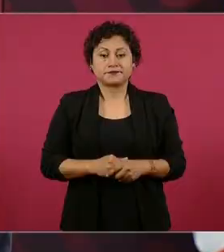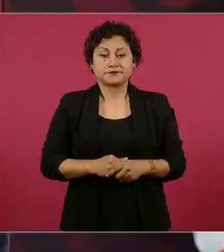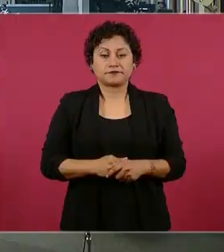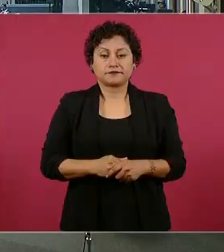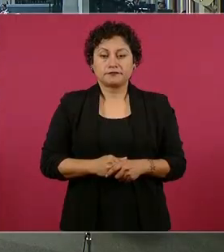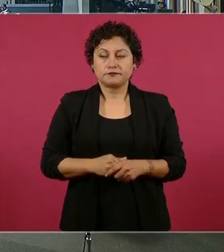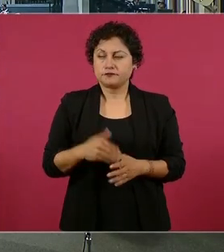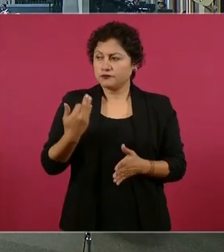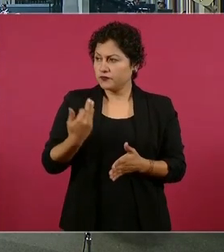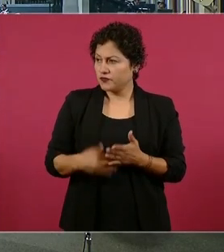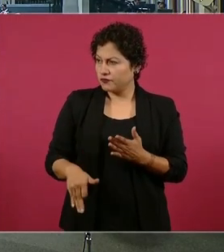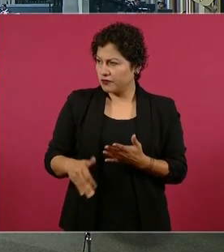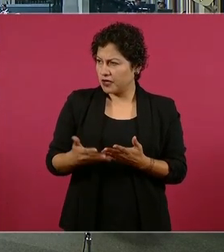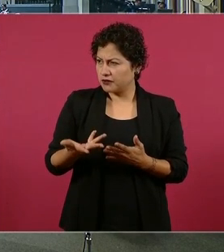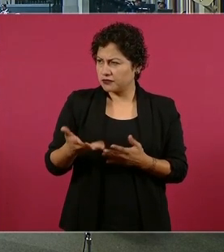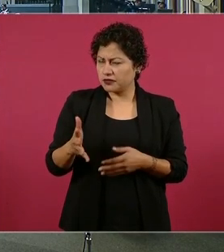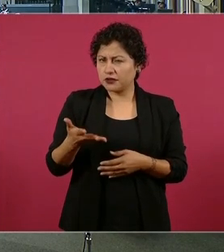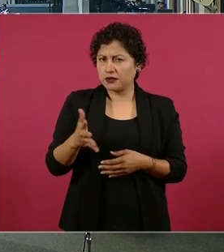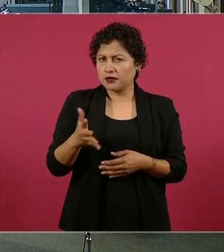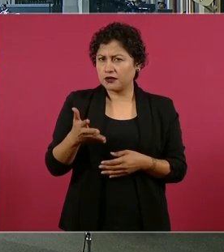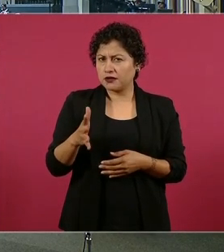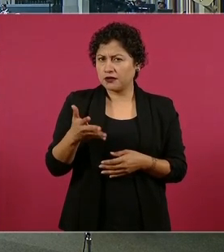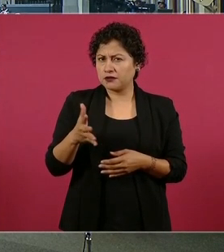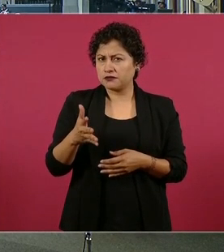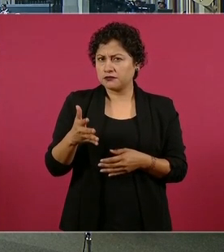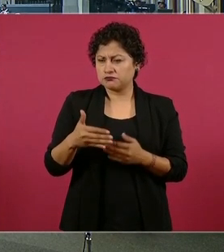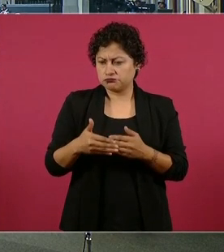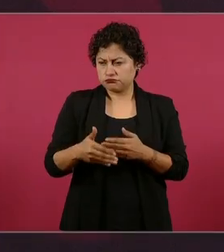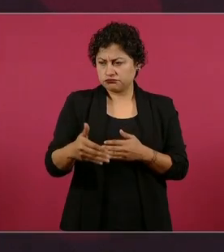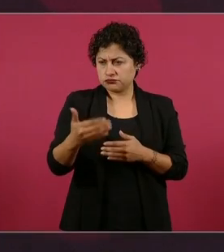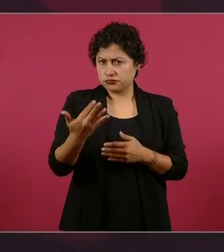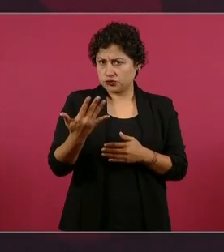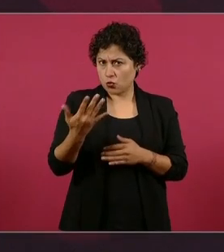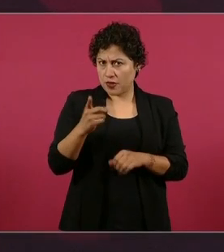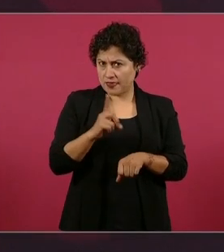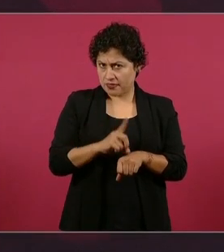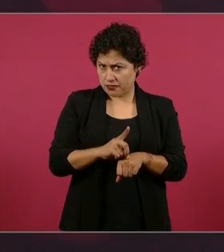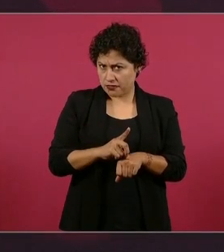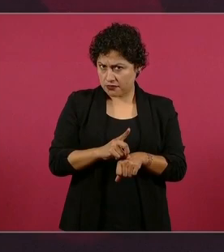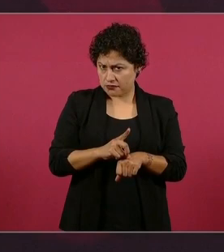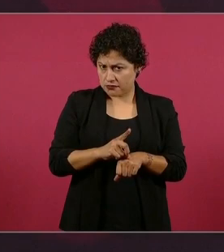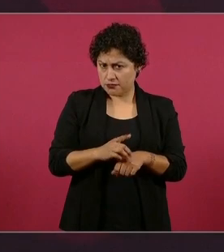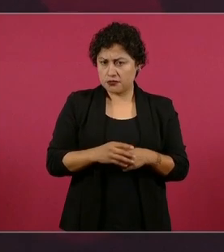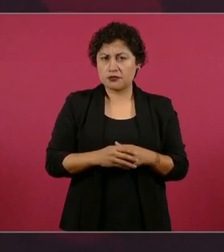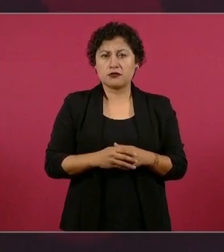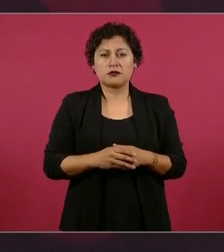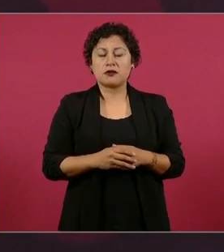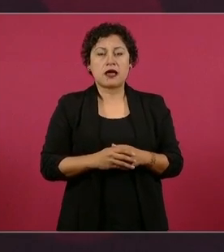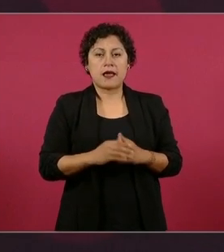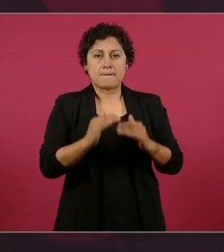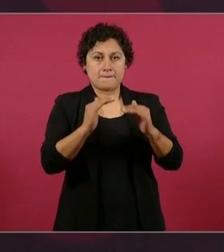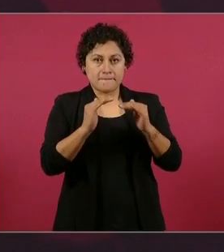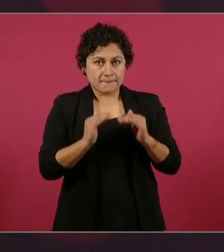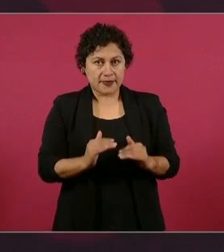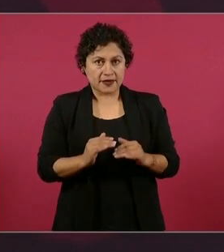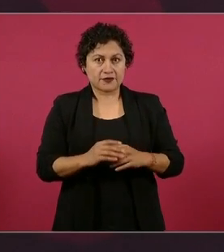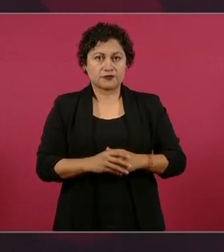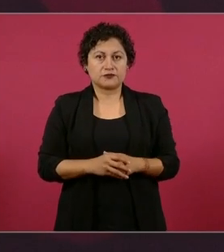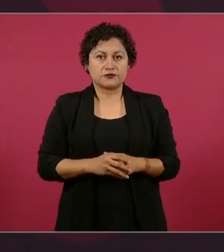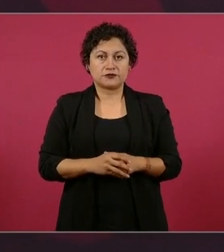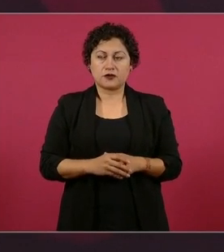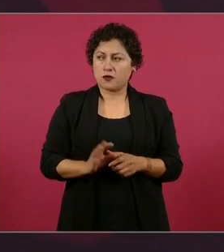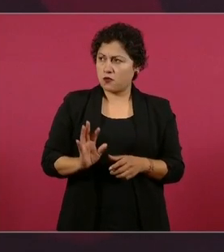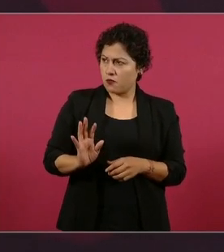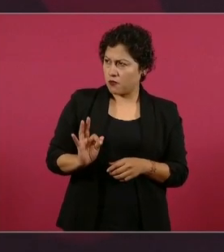faltan como 50 días, ¿no? Menos. ¿Eh? Poco menos de 50 días.